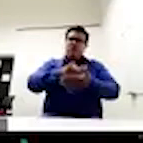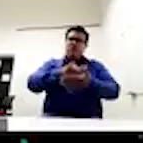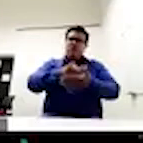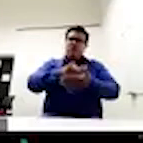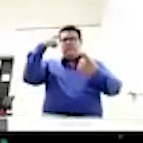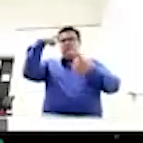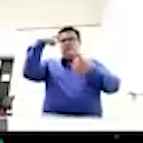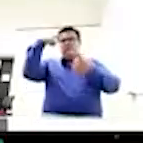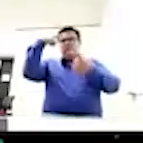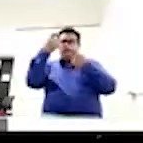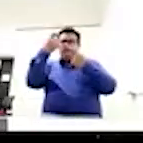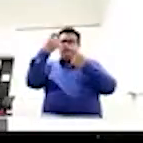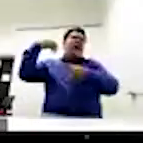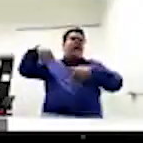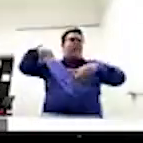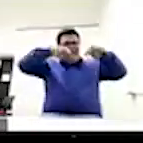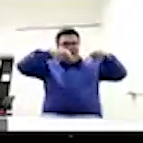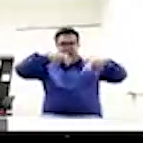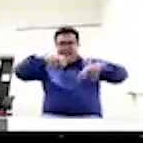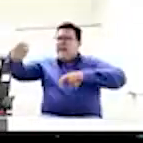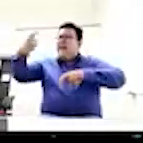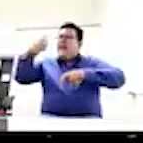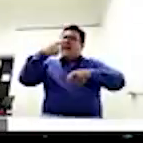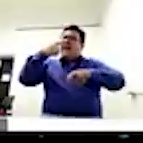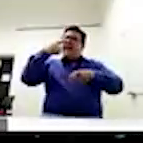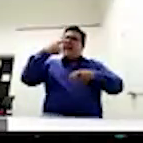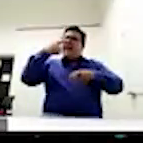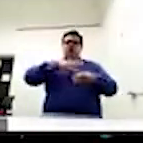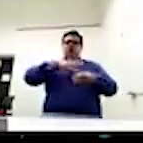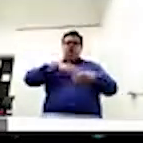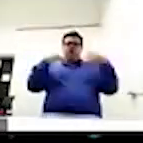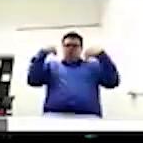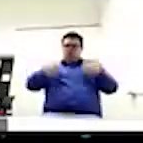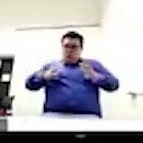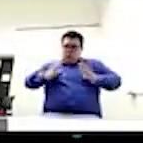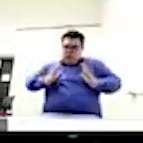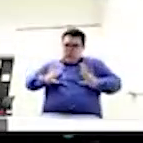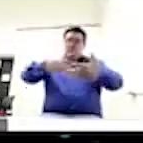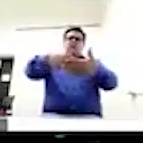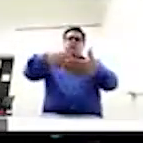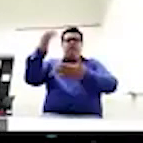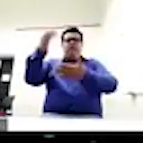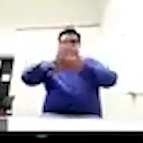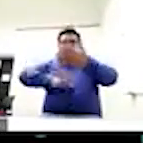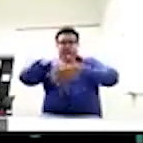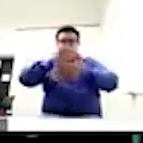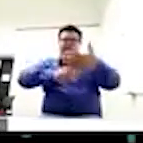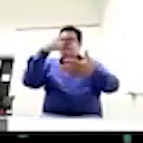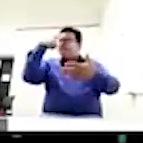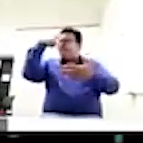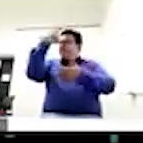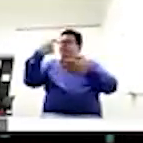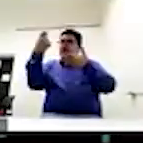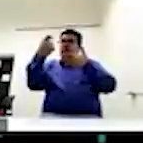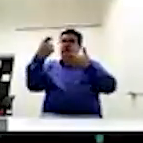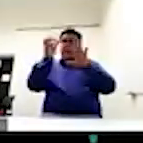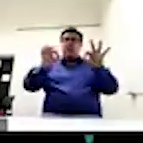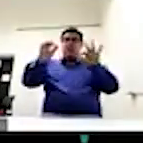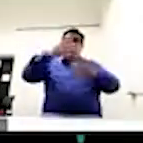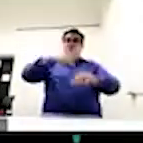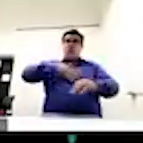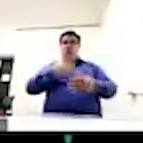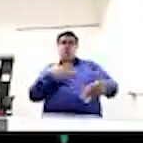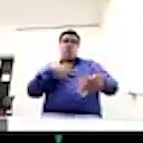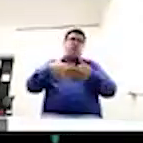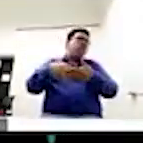retratos. Utilizo mi imagen como un acto político, pero mi intención es representar todas las mujeres